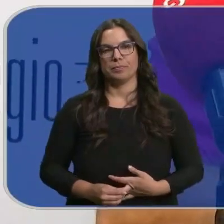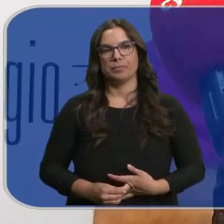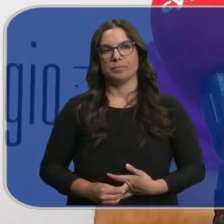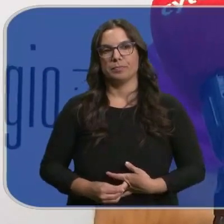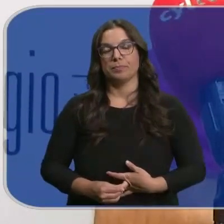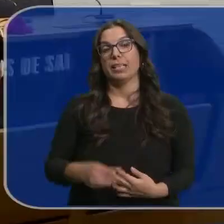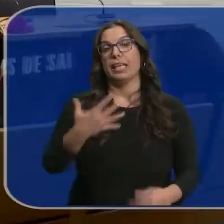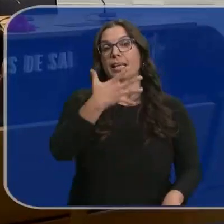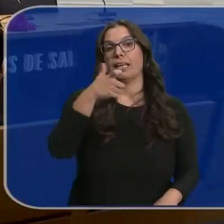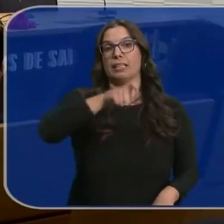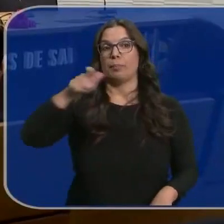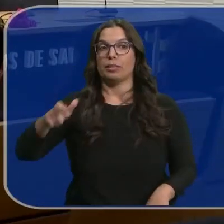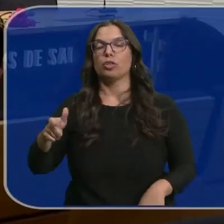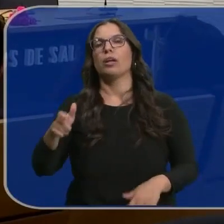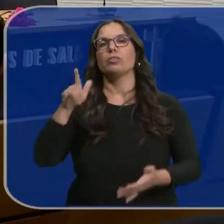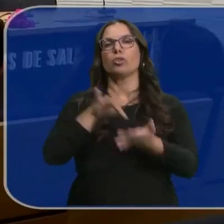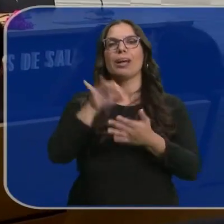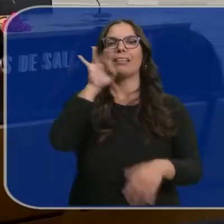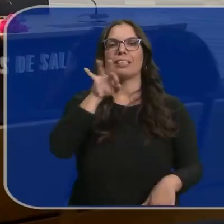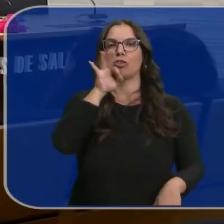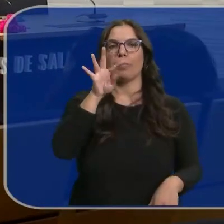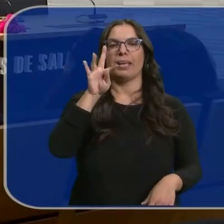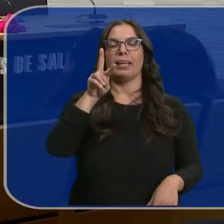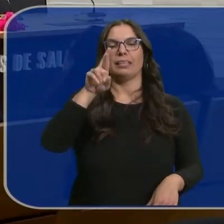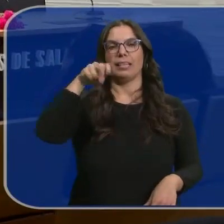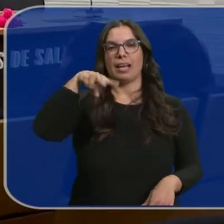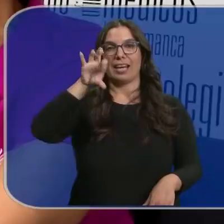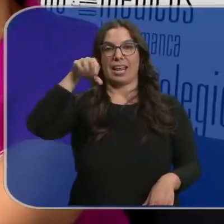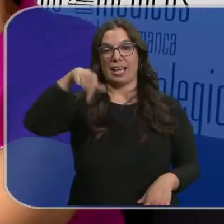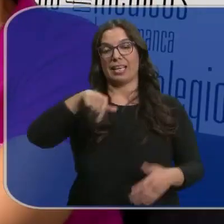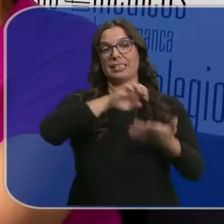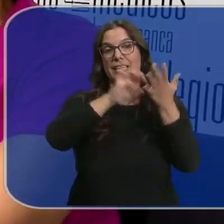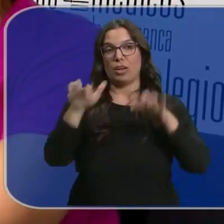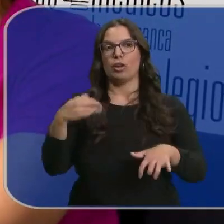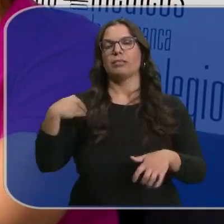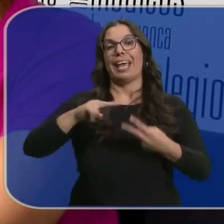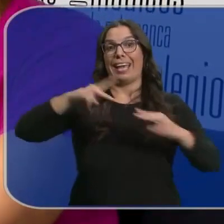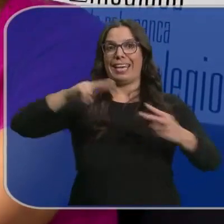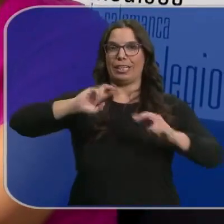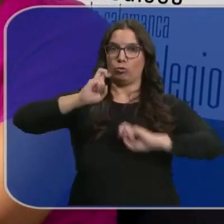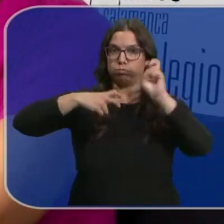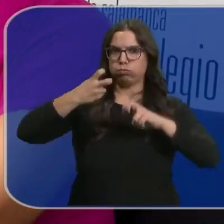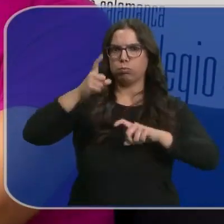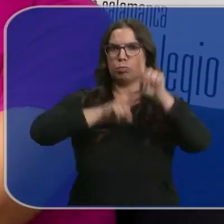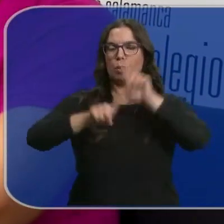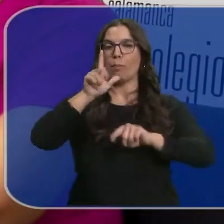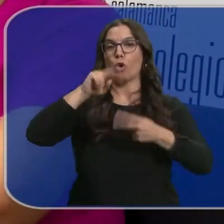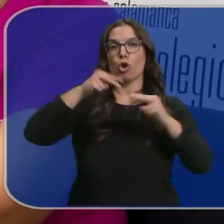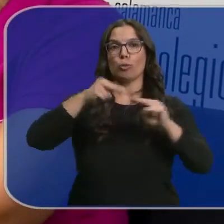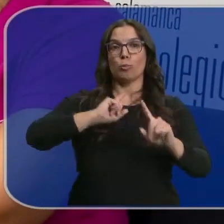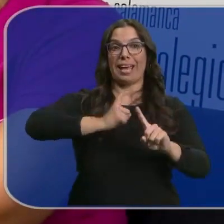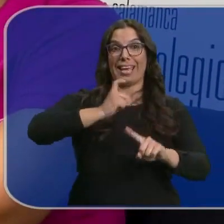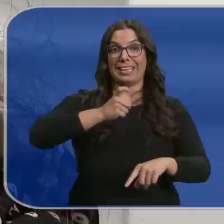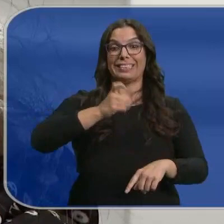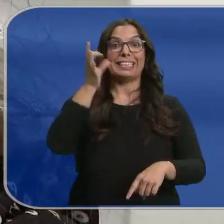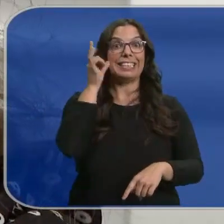Unas 500 personas tienen el síndrome de Turner en Castilla y León. Es un trastorno genético causado por la falta del cromosoma X